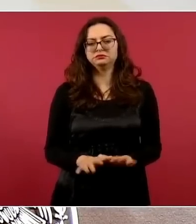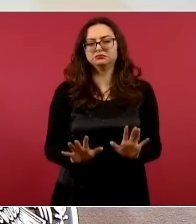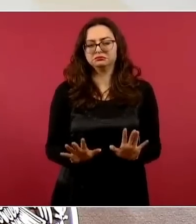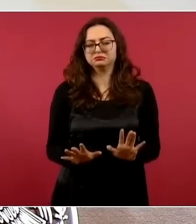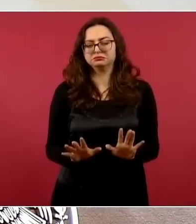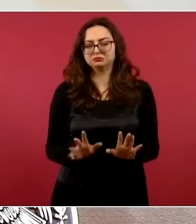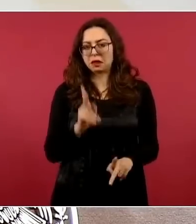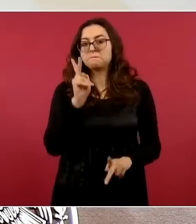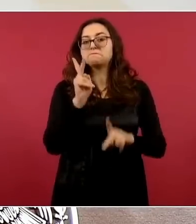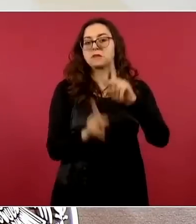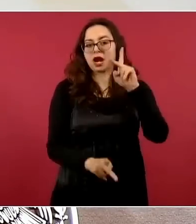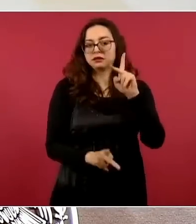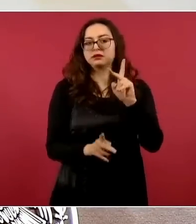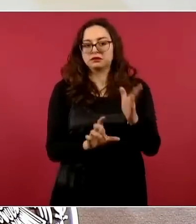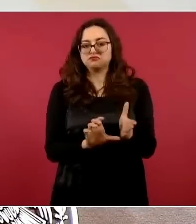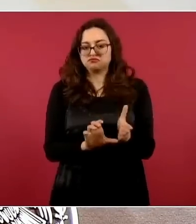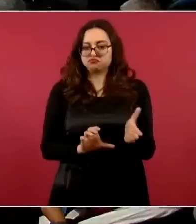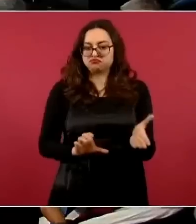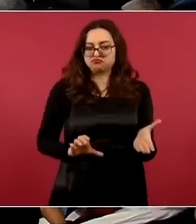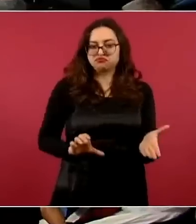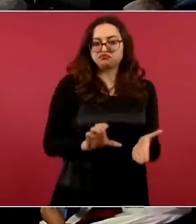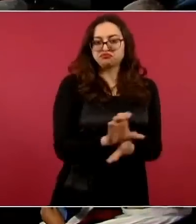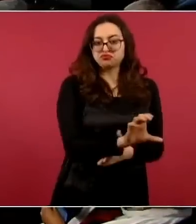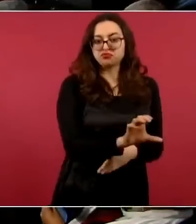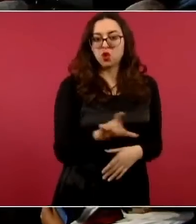complementario, accesorio.